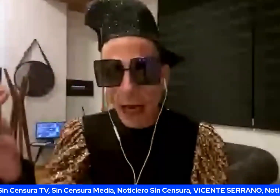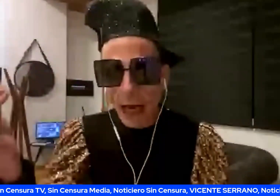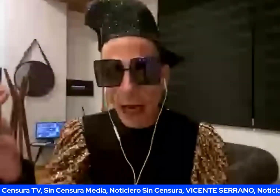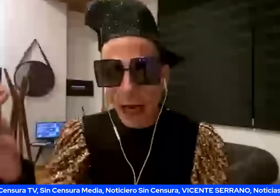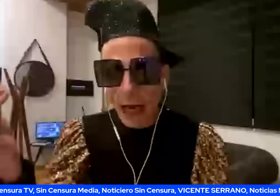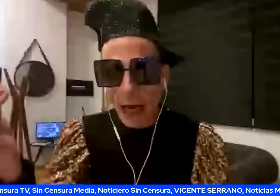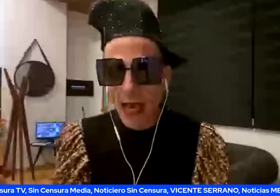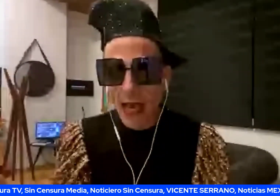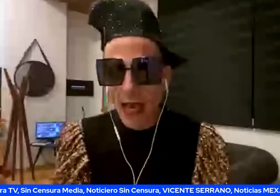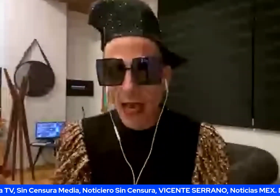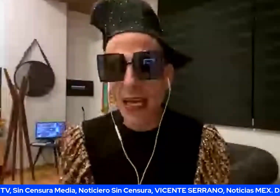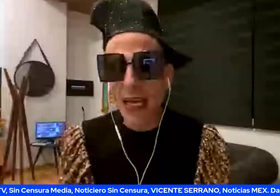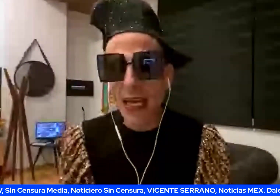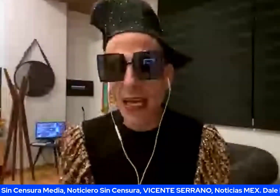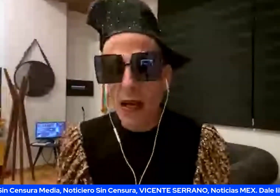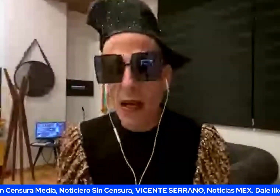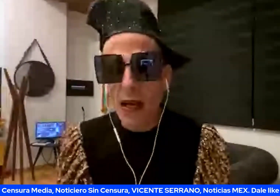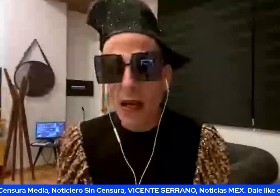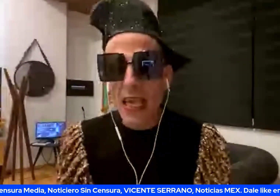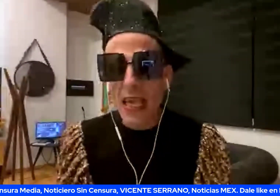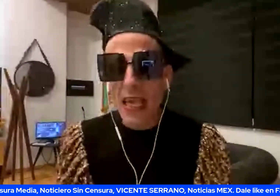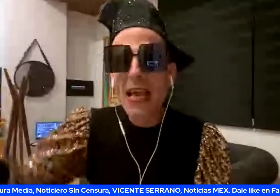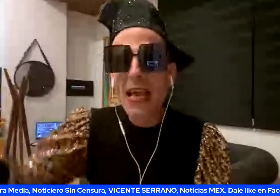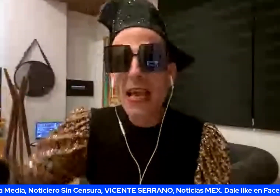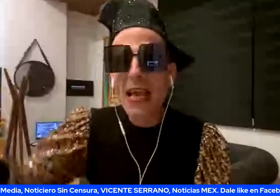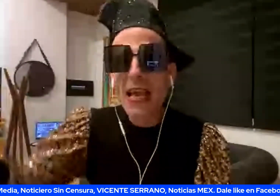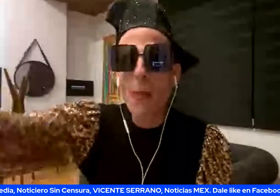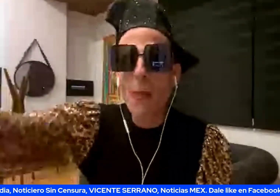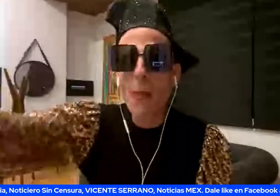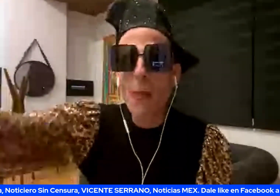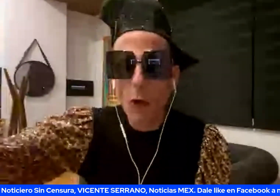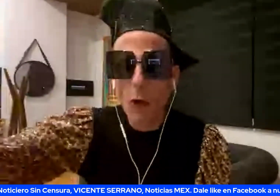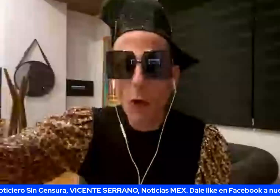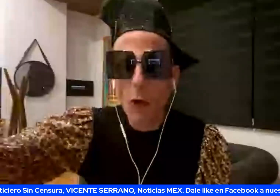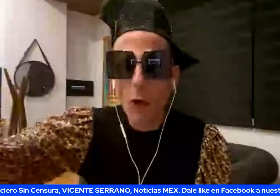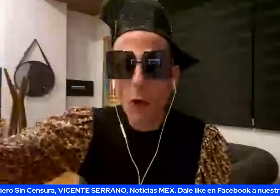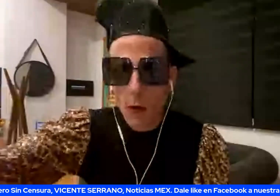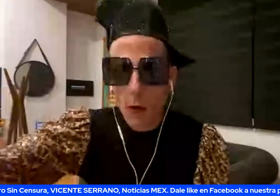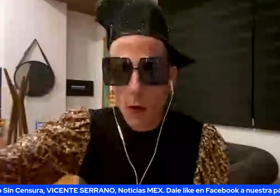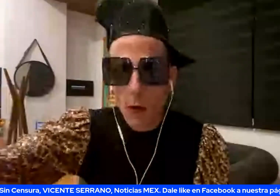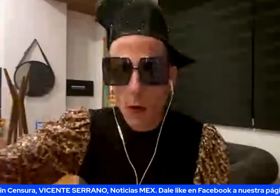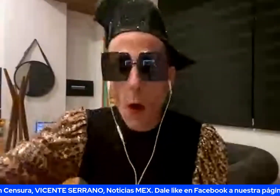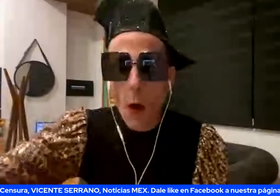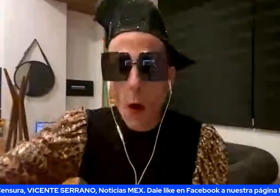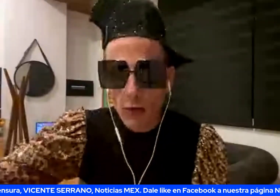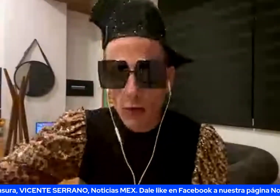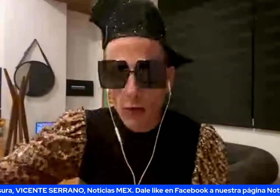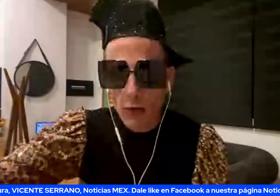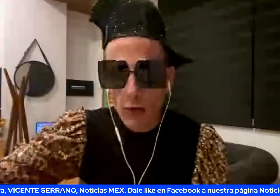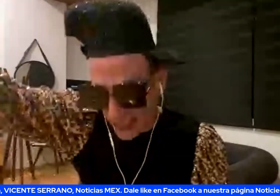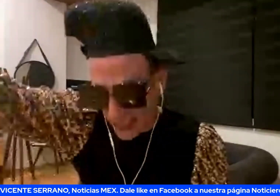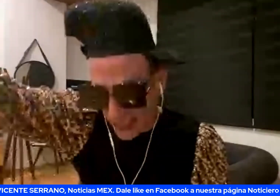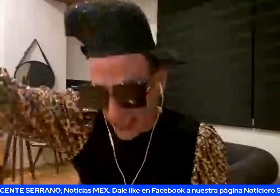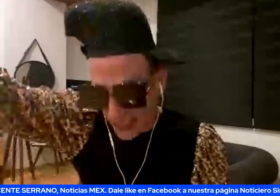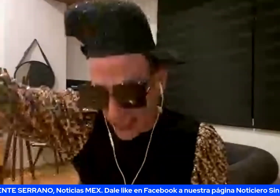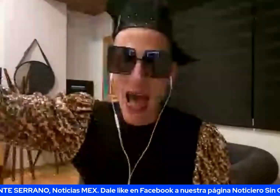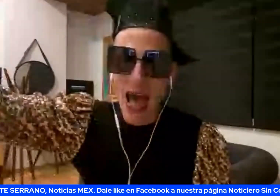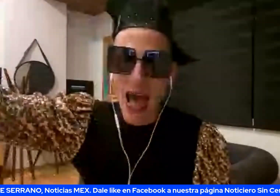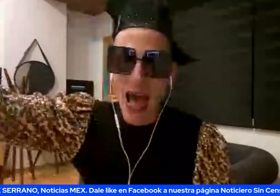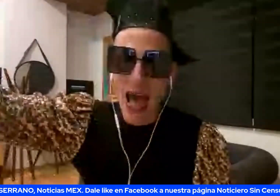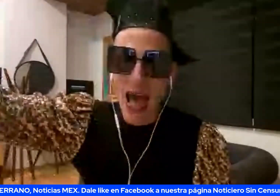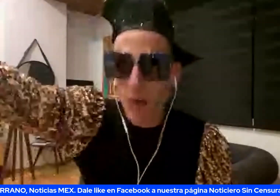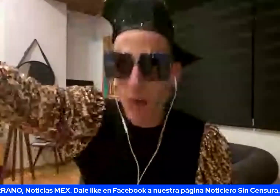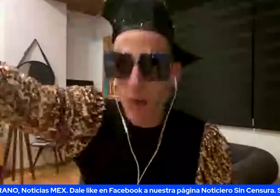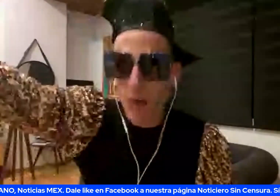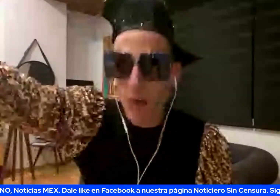un país en América y va y le pide a un país europeo que no produce y que aparte está